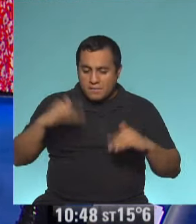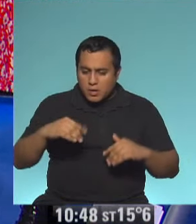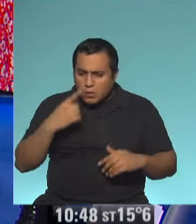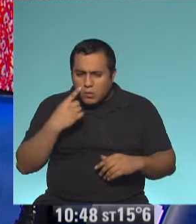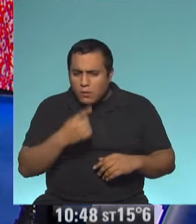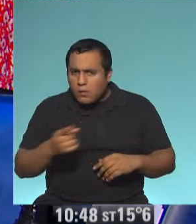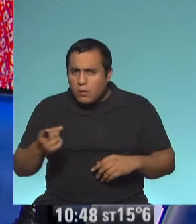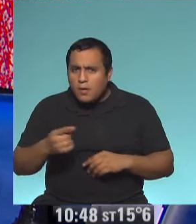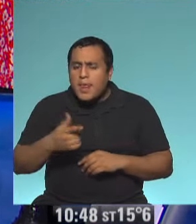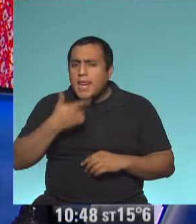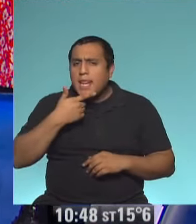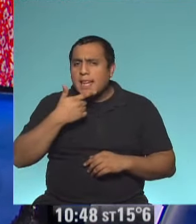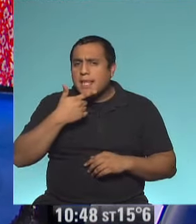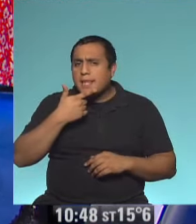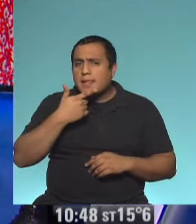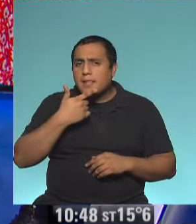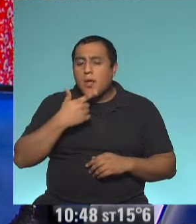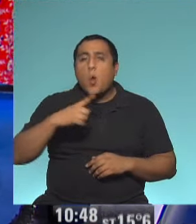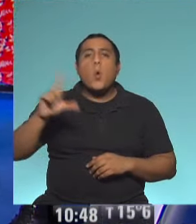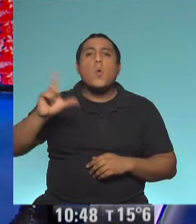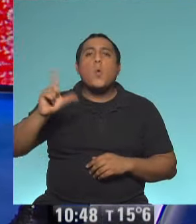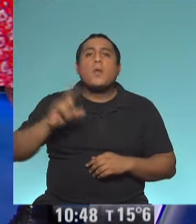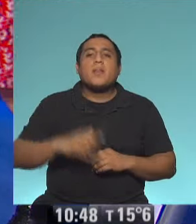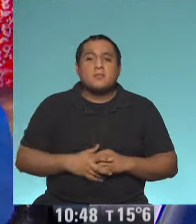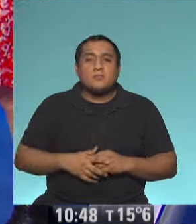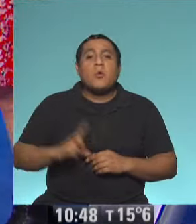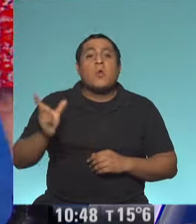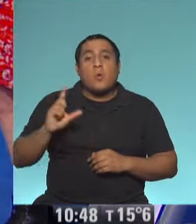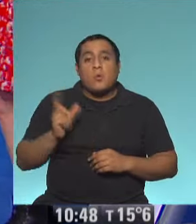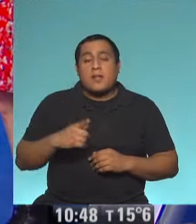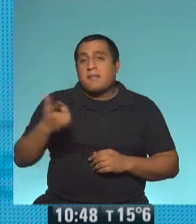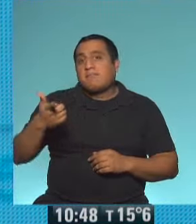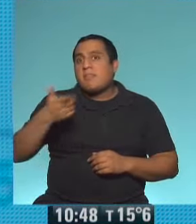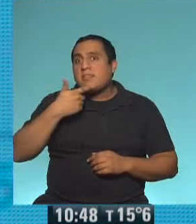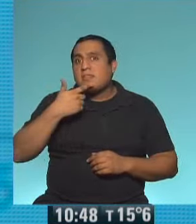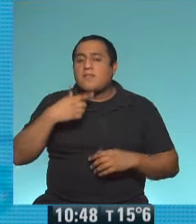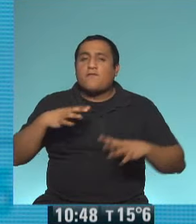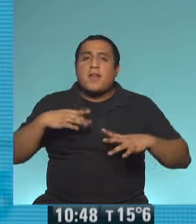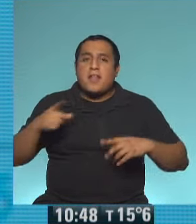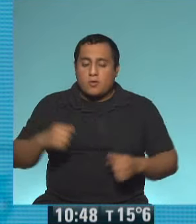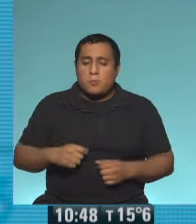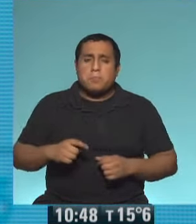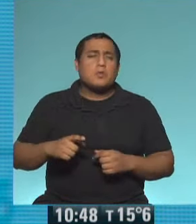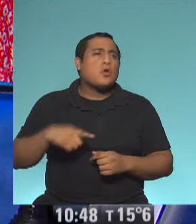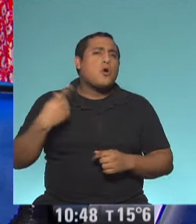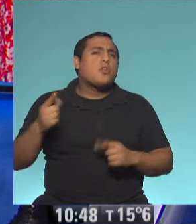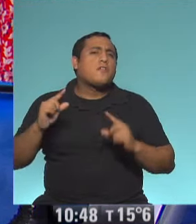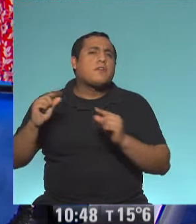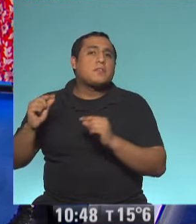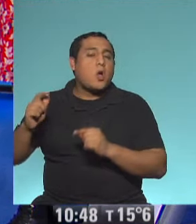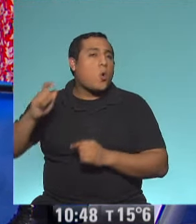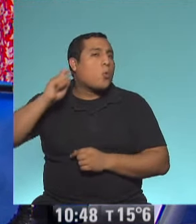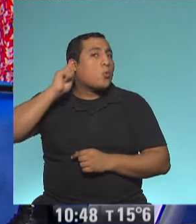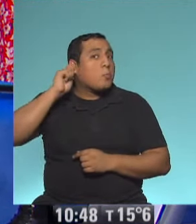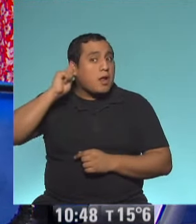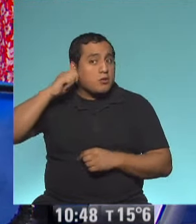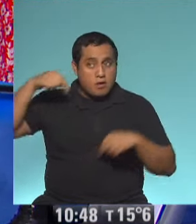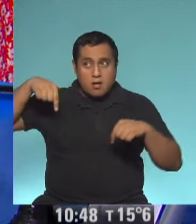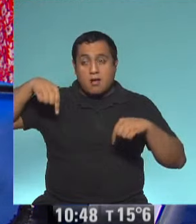ver, ¿qué cae el 17? No lo veo acá. Lunes. También cae el lunes. Lunes. Ahí está el 17. ¿Y qué otra fecha? ¿Saben que tenemos un cumpleaños de